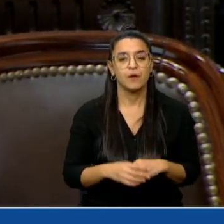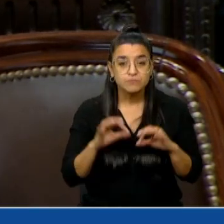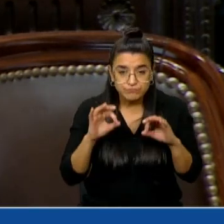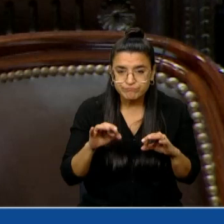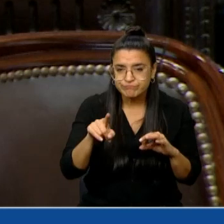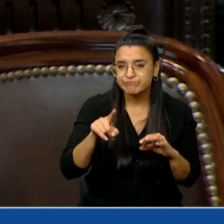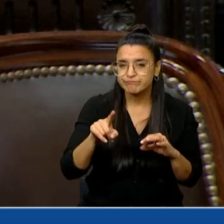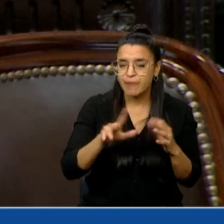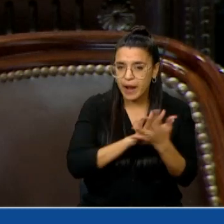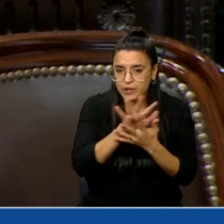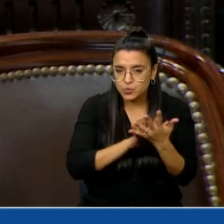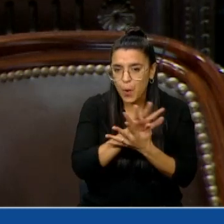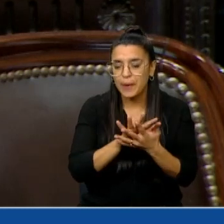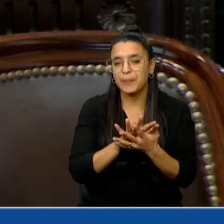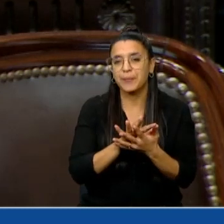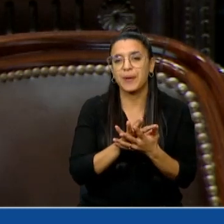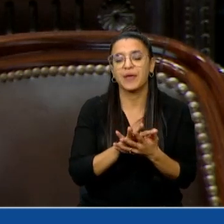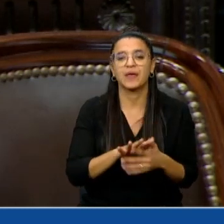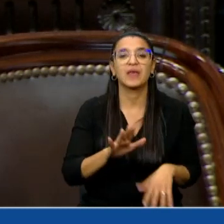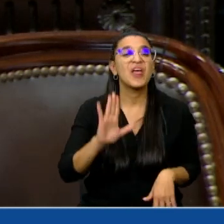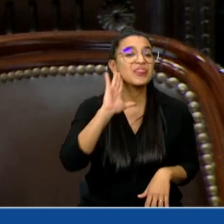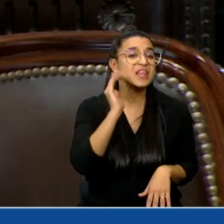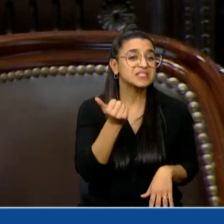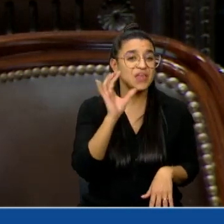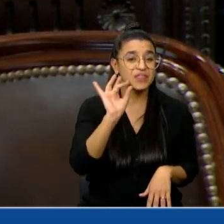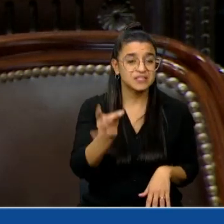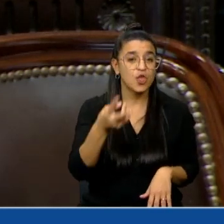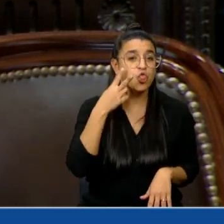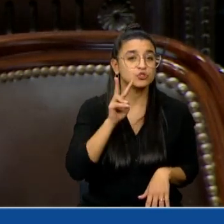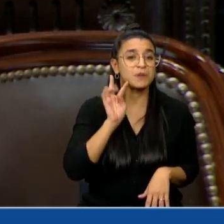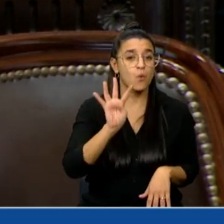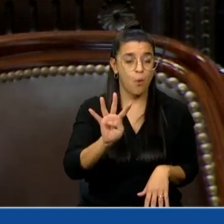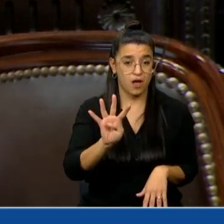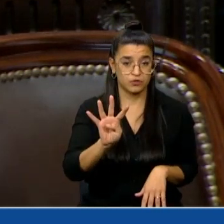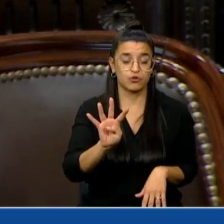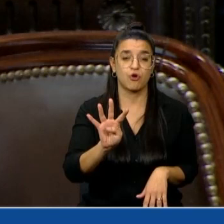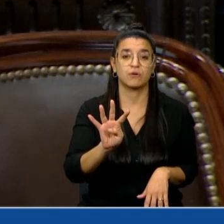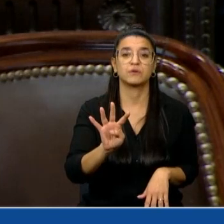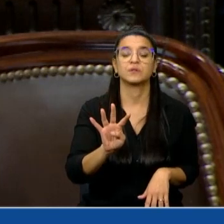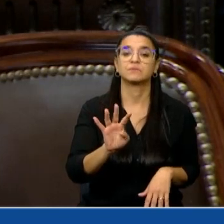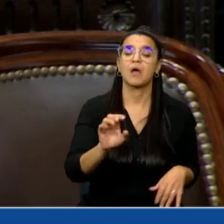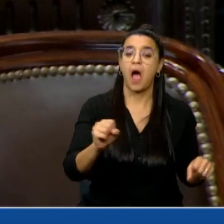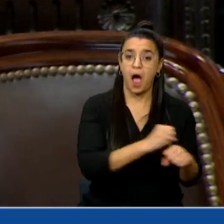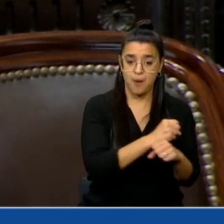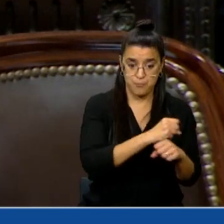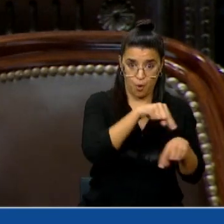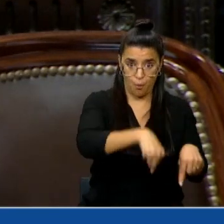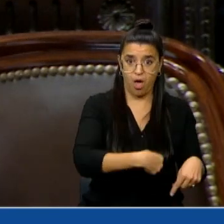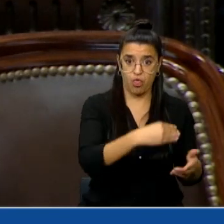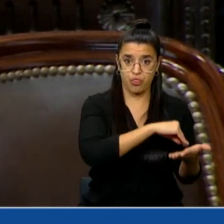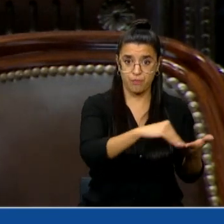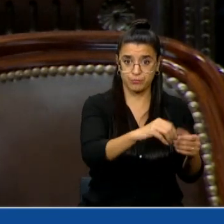a resolver el 16 de diciembre del 2004, obtuvo media sanción de esta